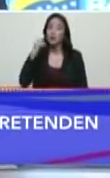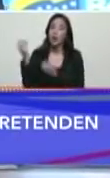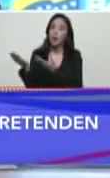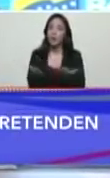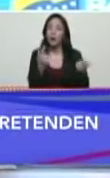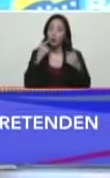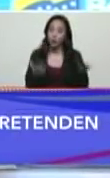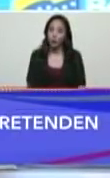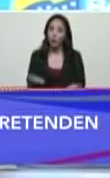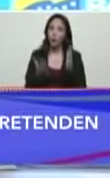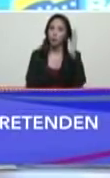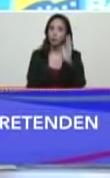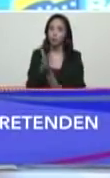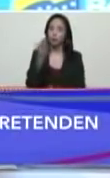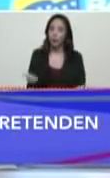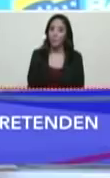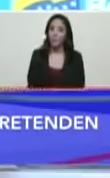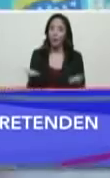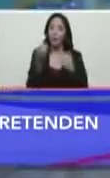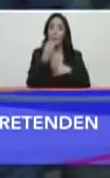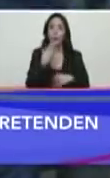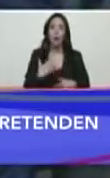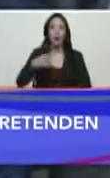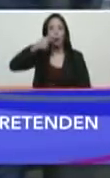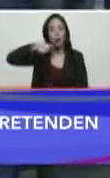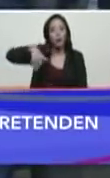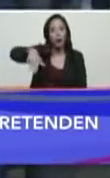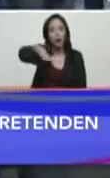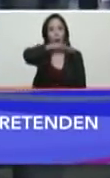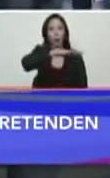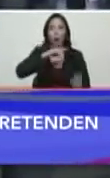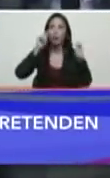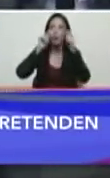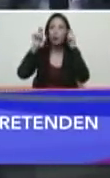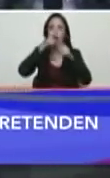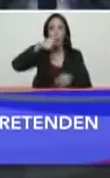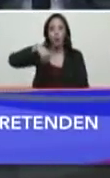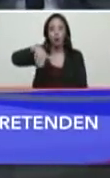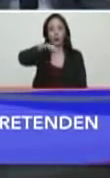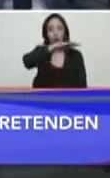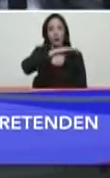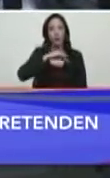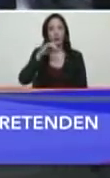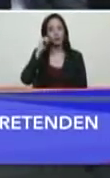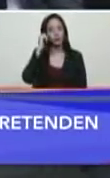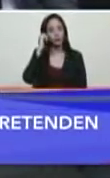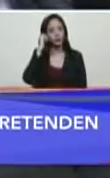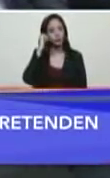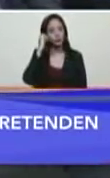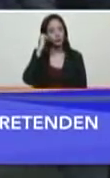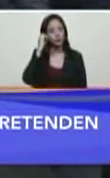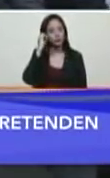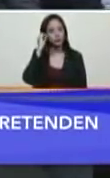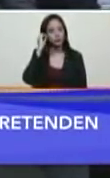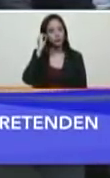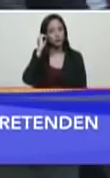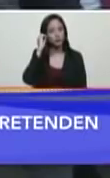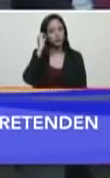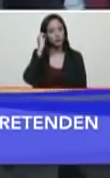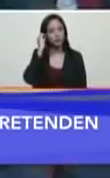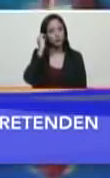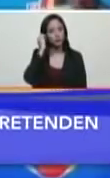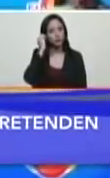invito a que vayan a las maravillas del turismo pudiéramos llamarlo de